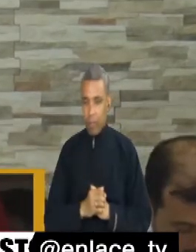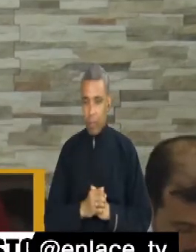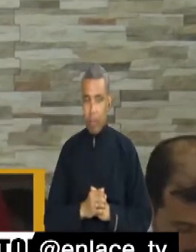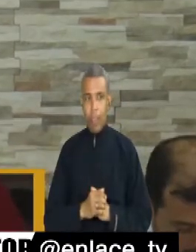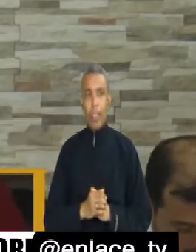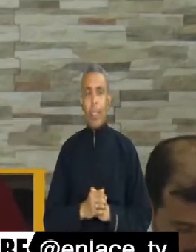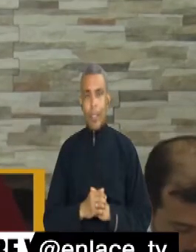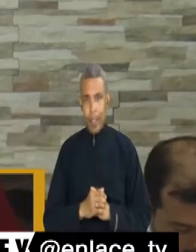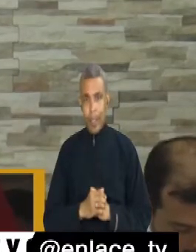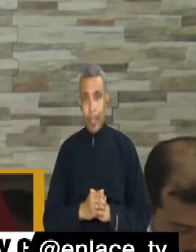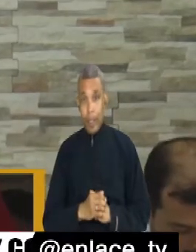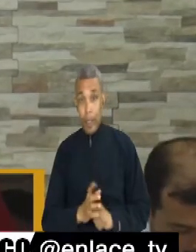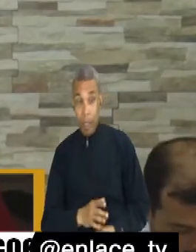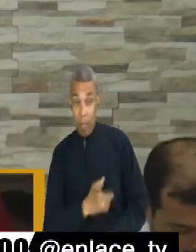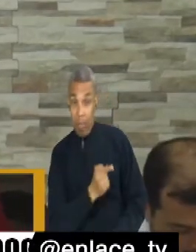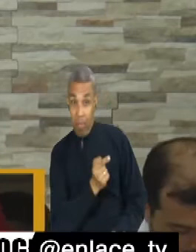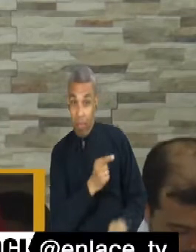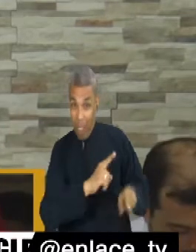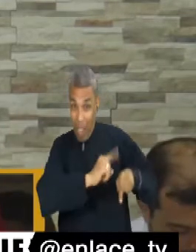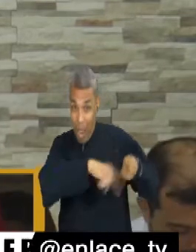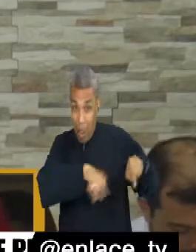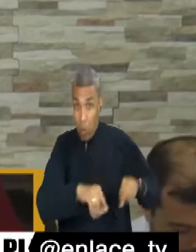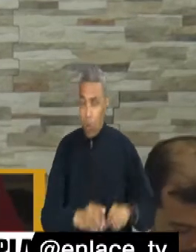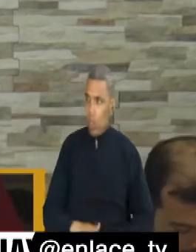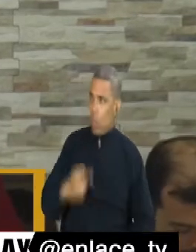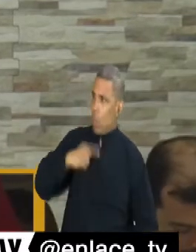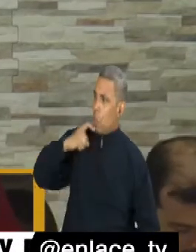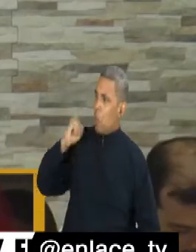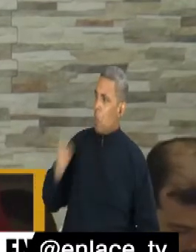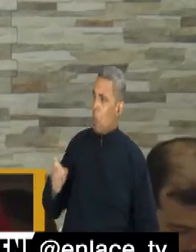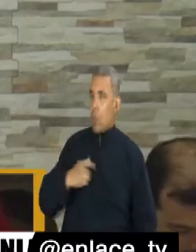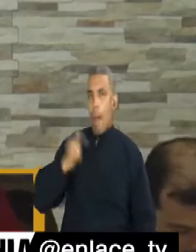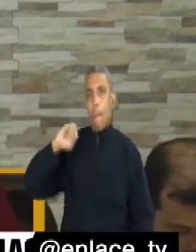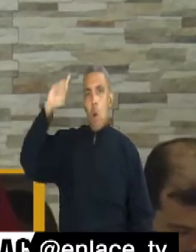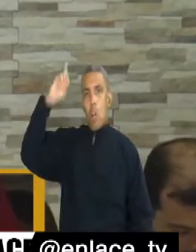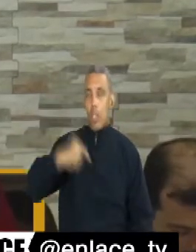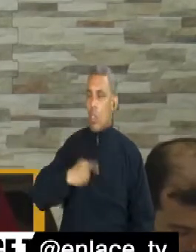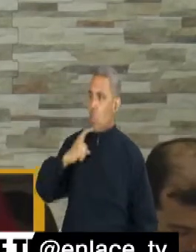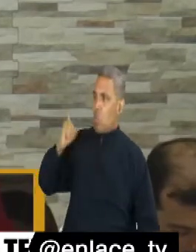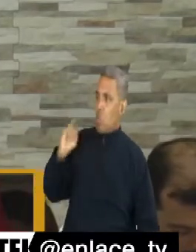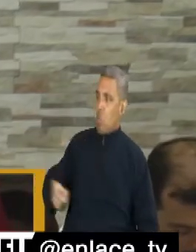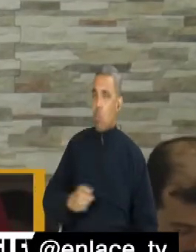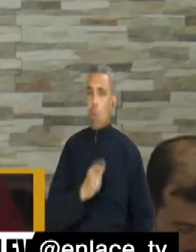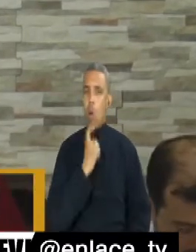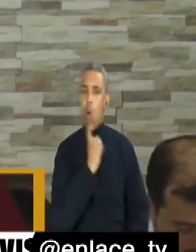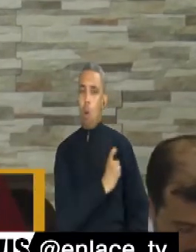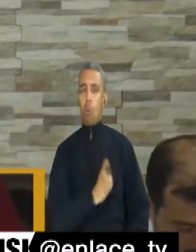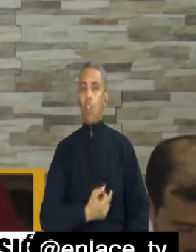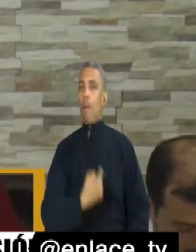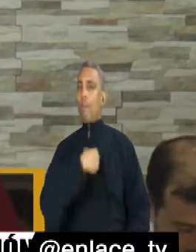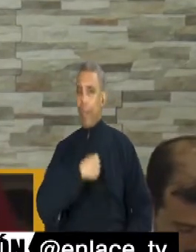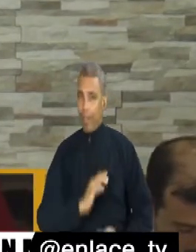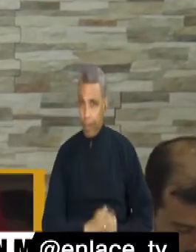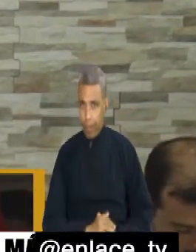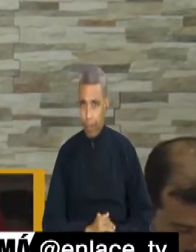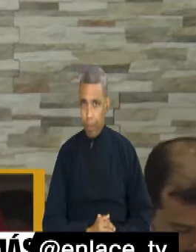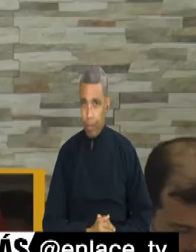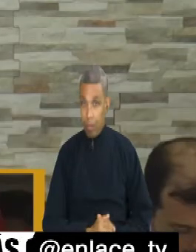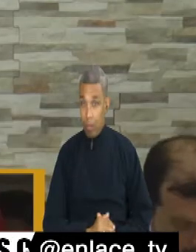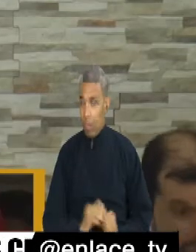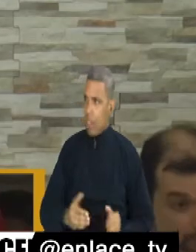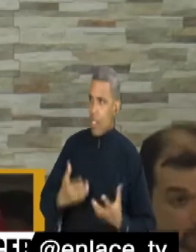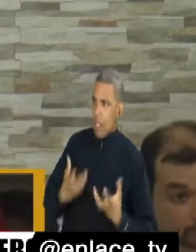mezquindad, el revanchismo político, los odios, las calumnias, el chantaje